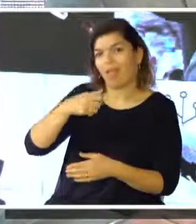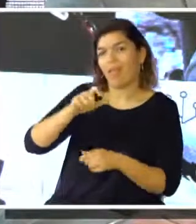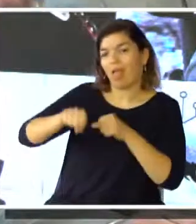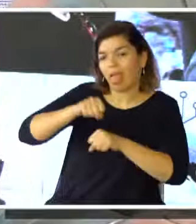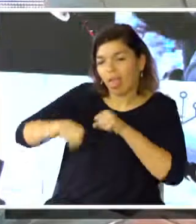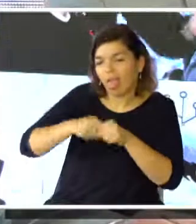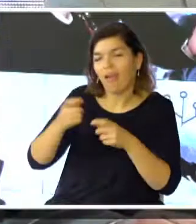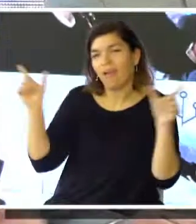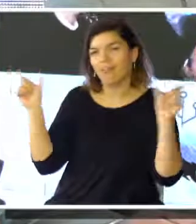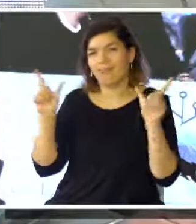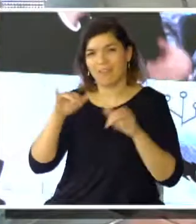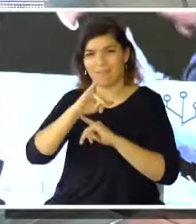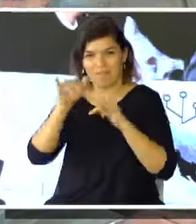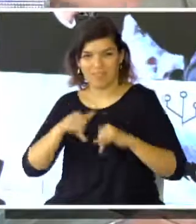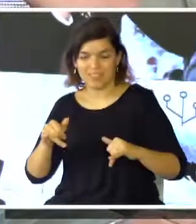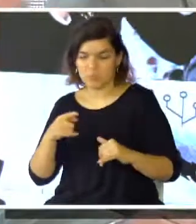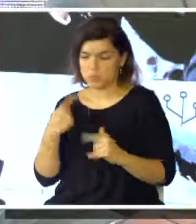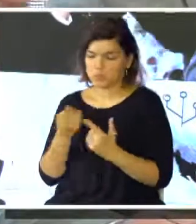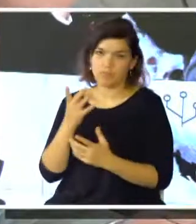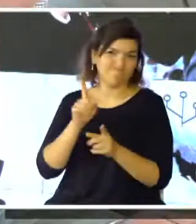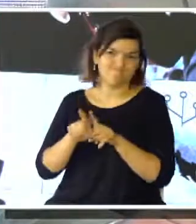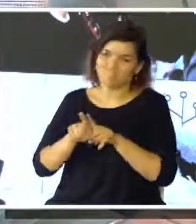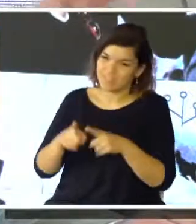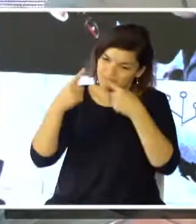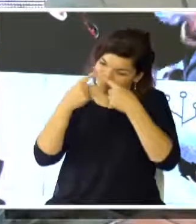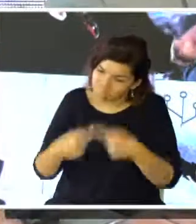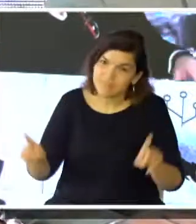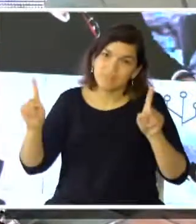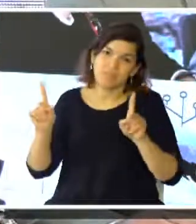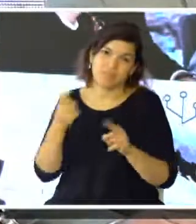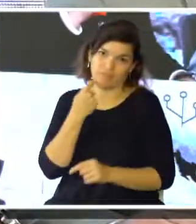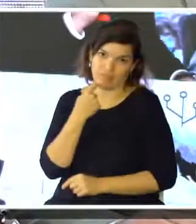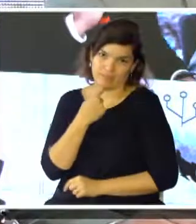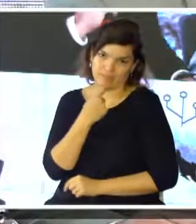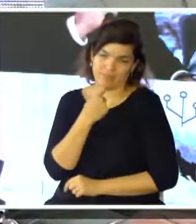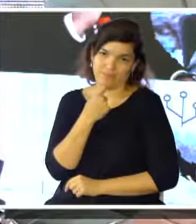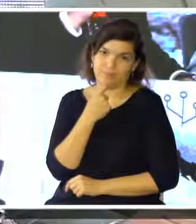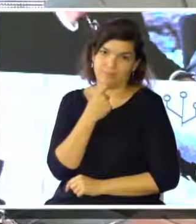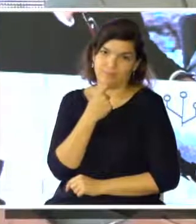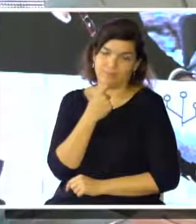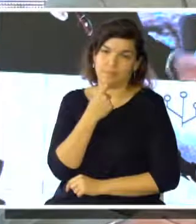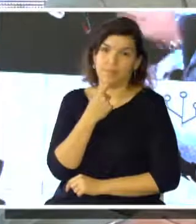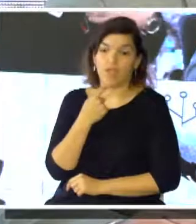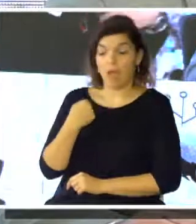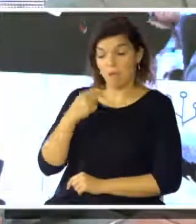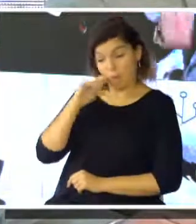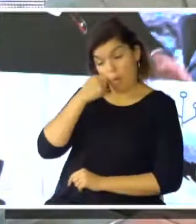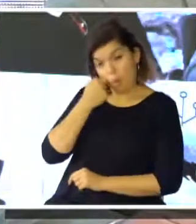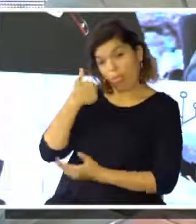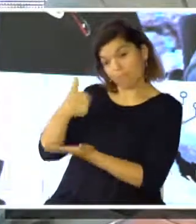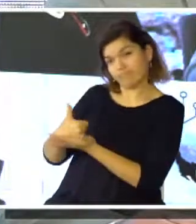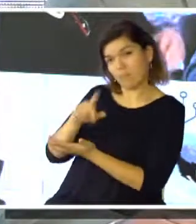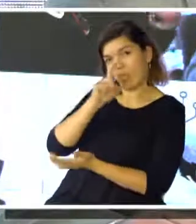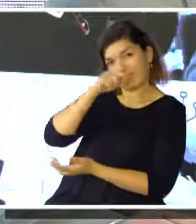felices y la pasan bien nosotros definitivamente no somos así a mí me gusta estar en montevideo